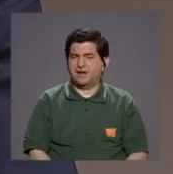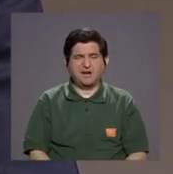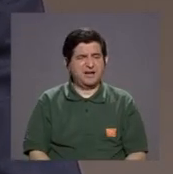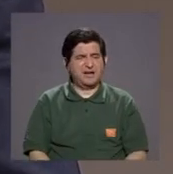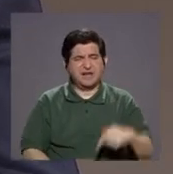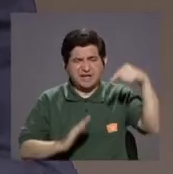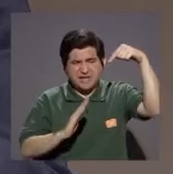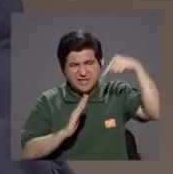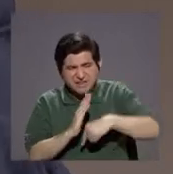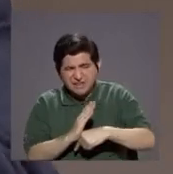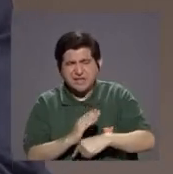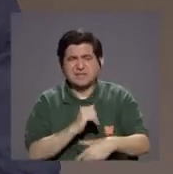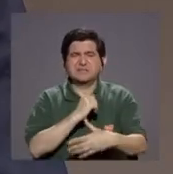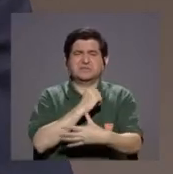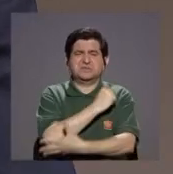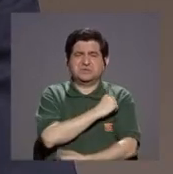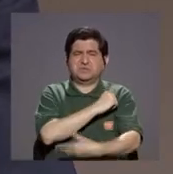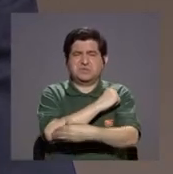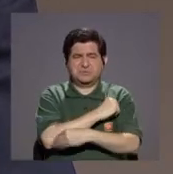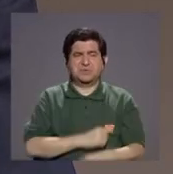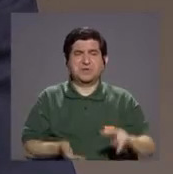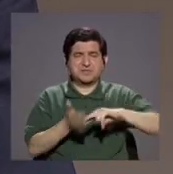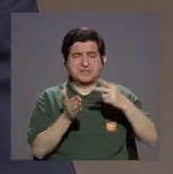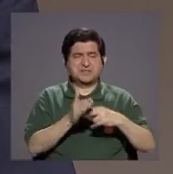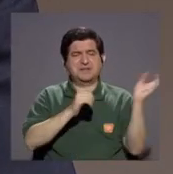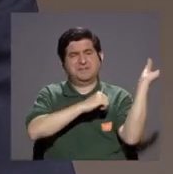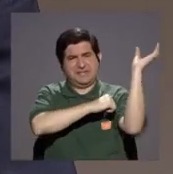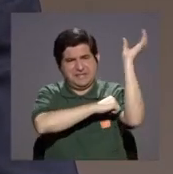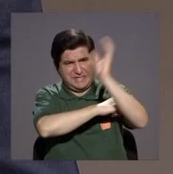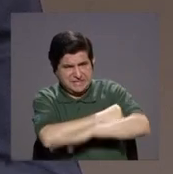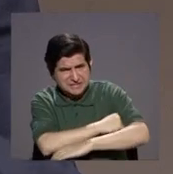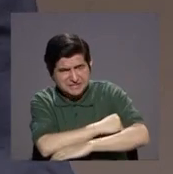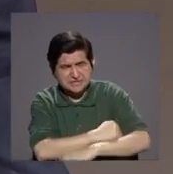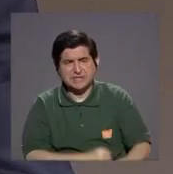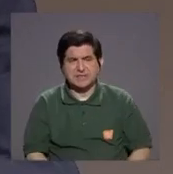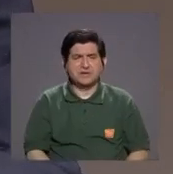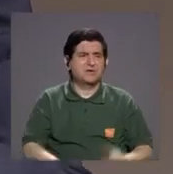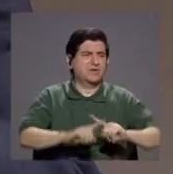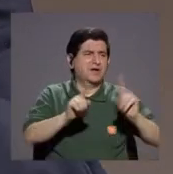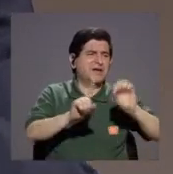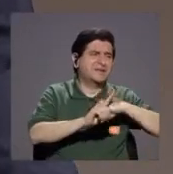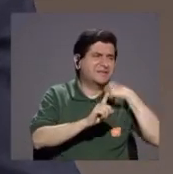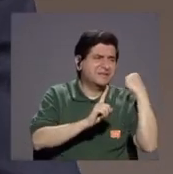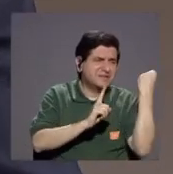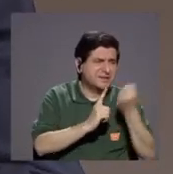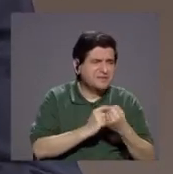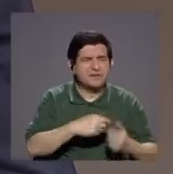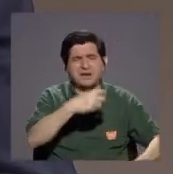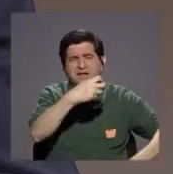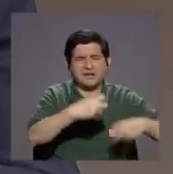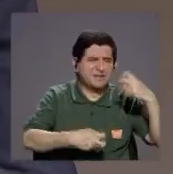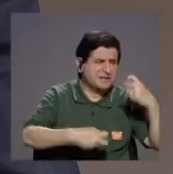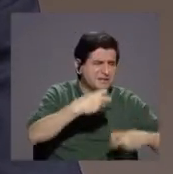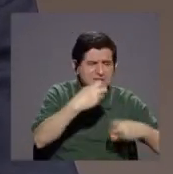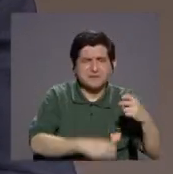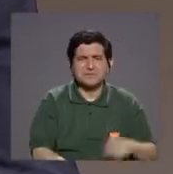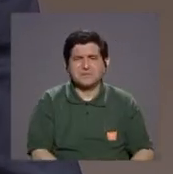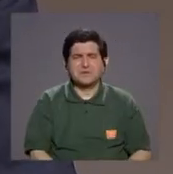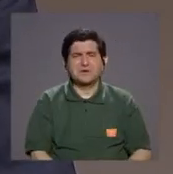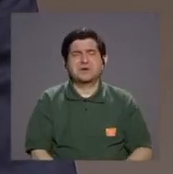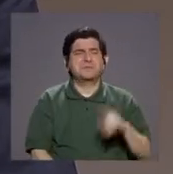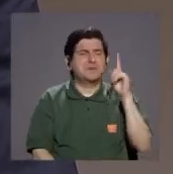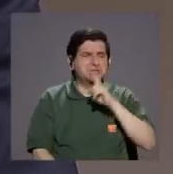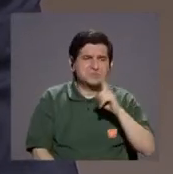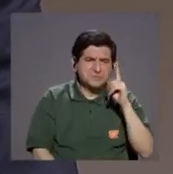la pobreza va a estar condenada a una serie de temas alrededor de la delincuencia alrededor de la